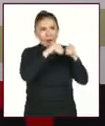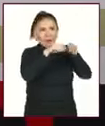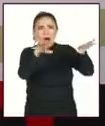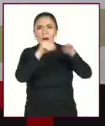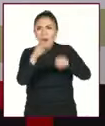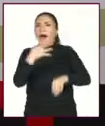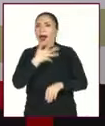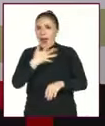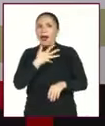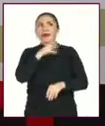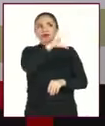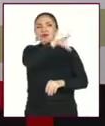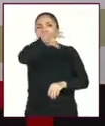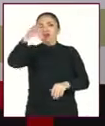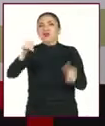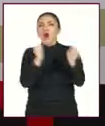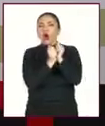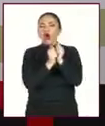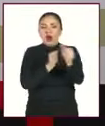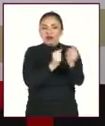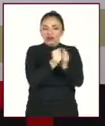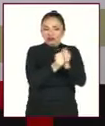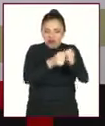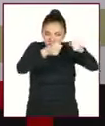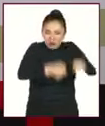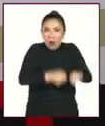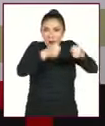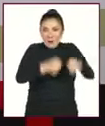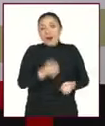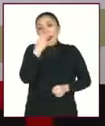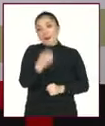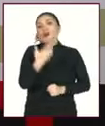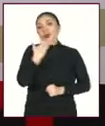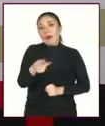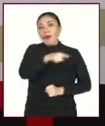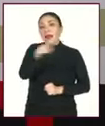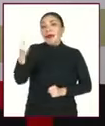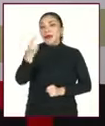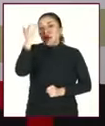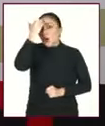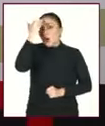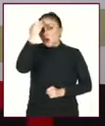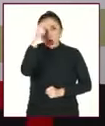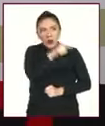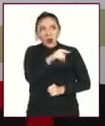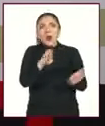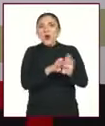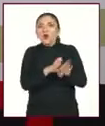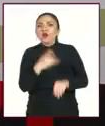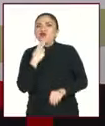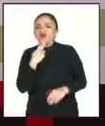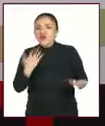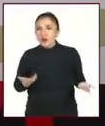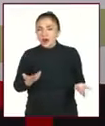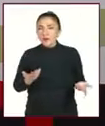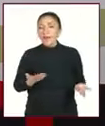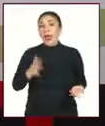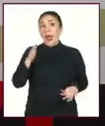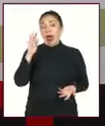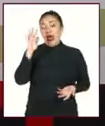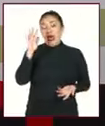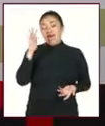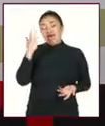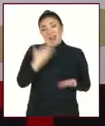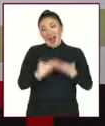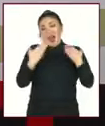con estos equipos, entonces es bueno que los podamos conocer y saber cómo se pueden usar. Exacto. Muchos de ellos